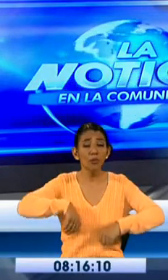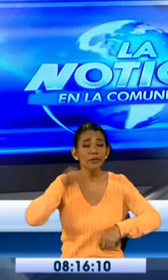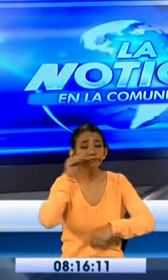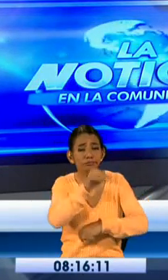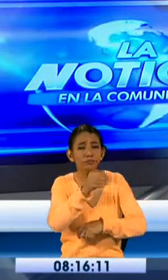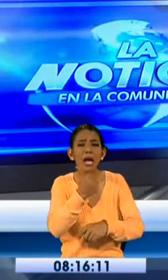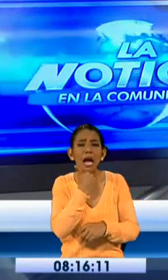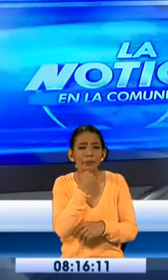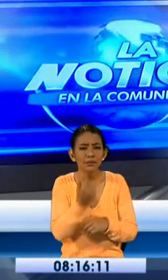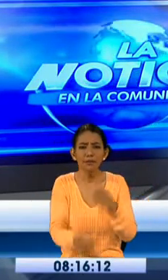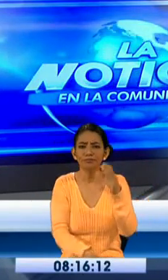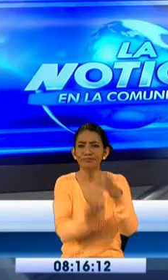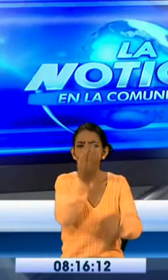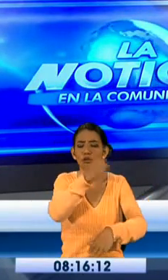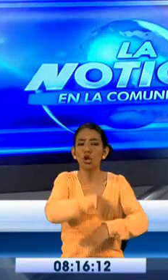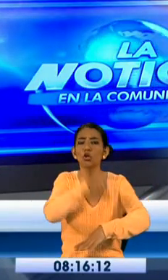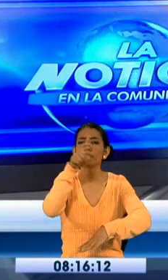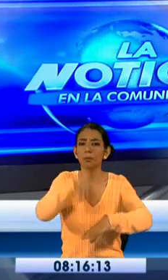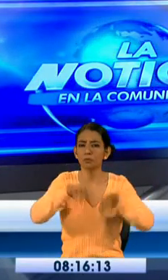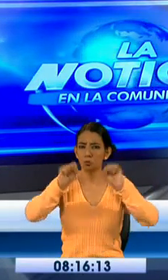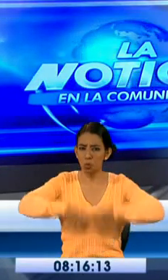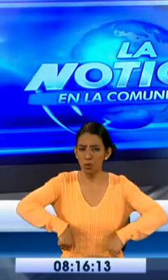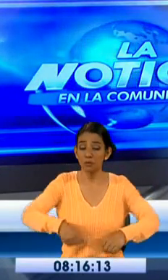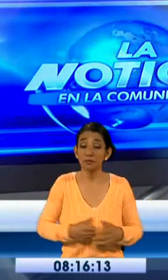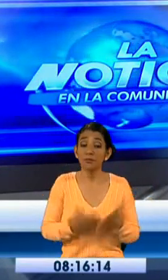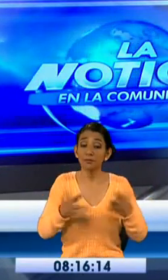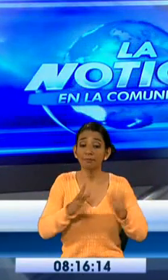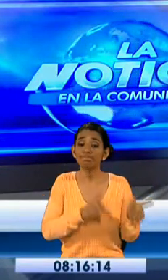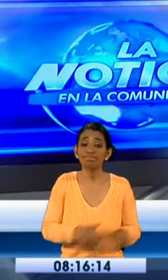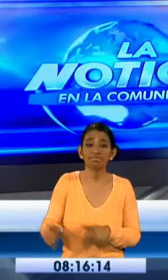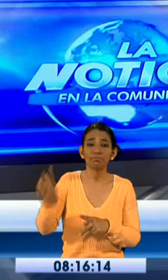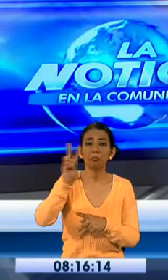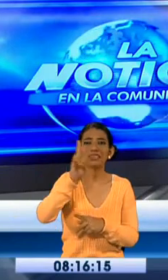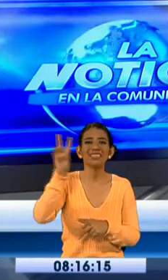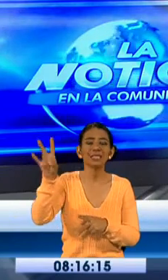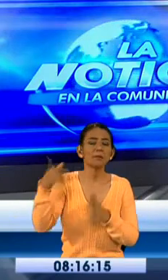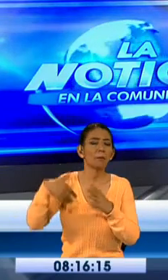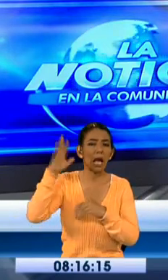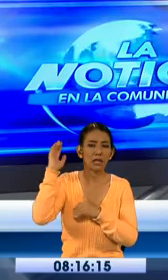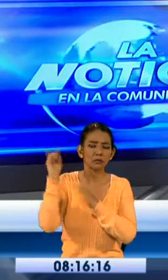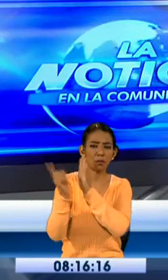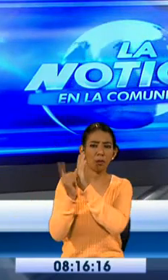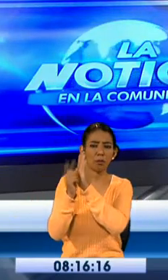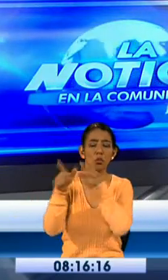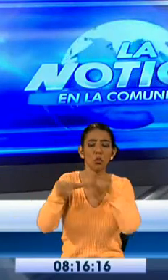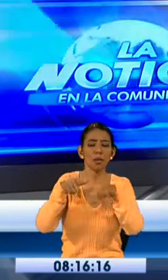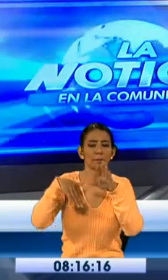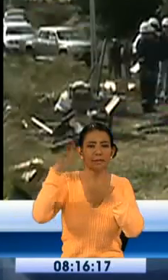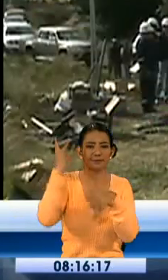en caso de una erupción del volcán Cotopaxi. Y se planea instalar 27 alertas en las zonas de mayor riesgo.